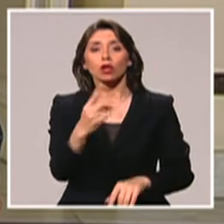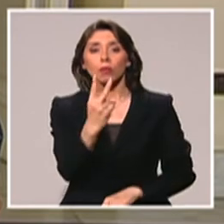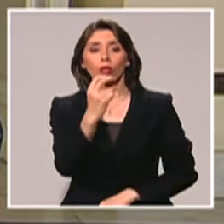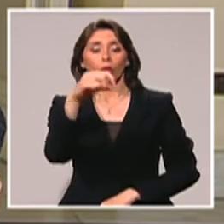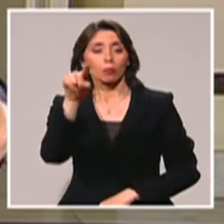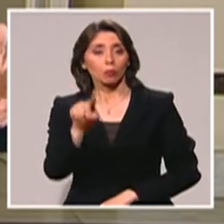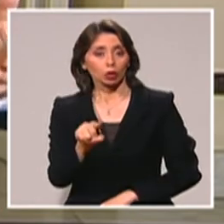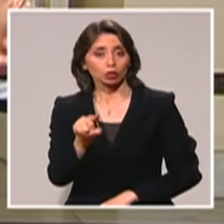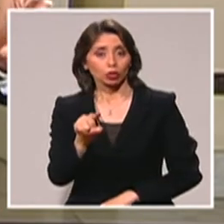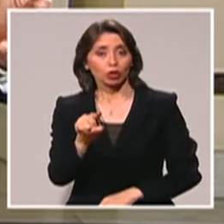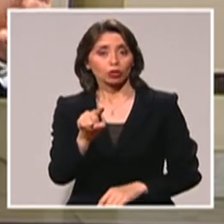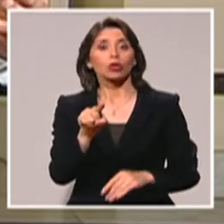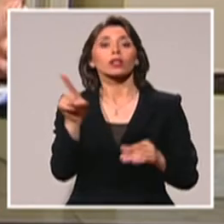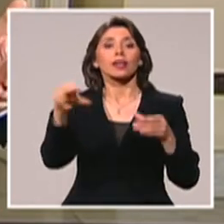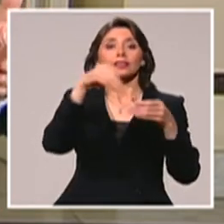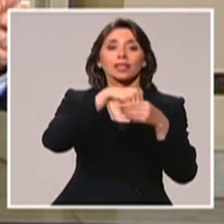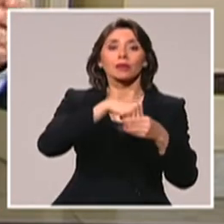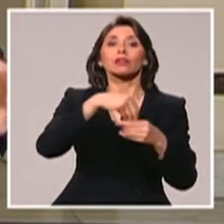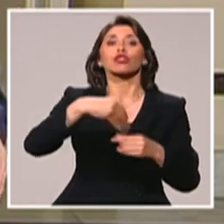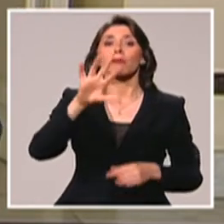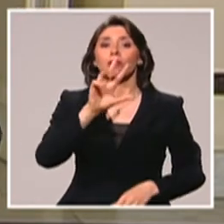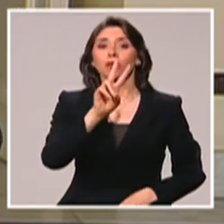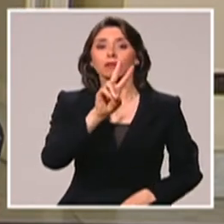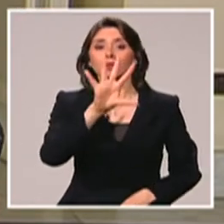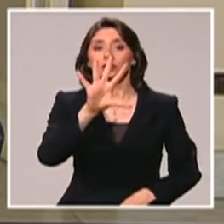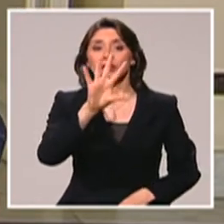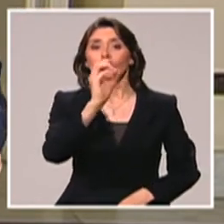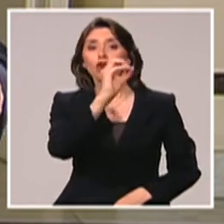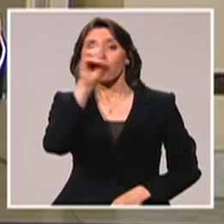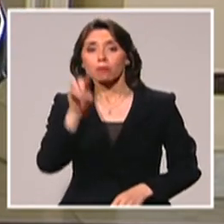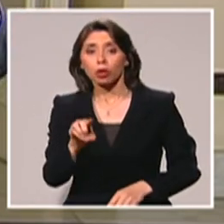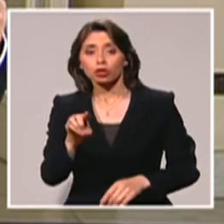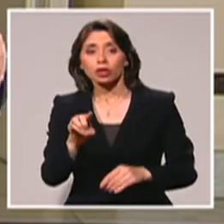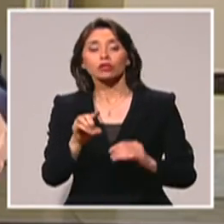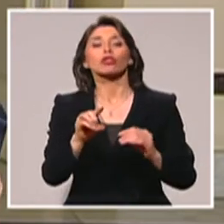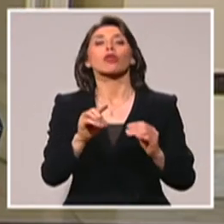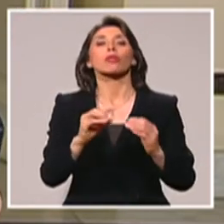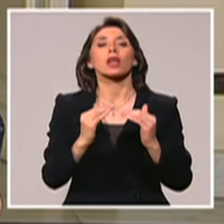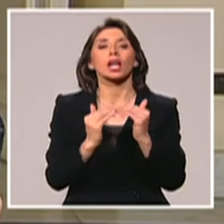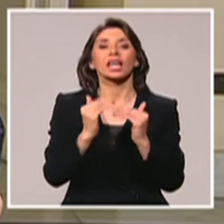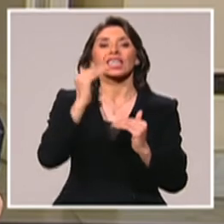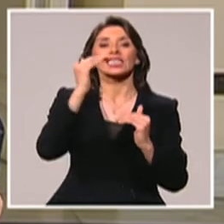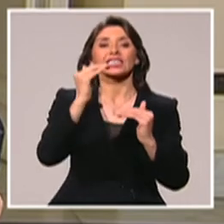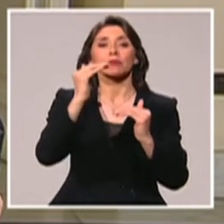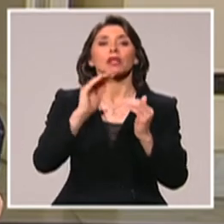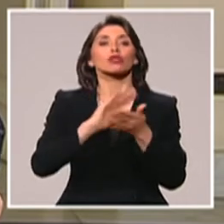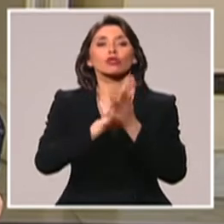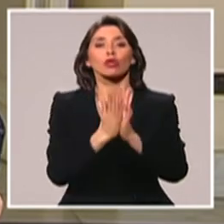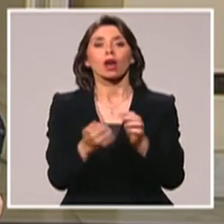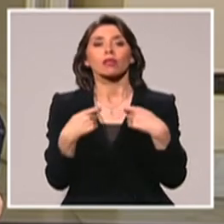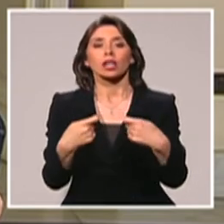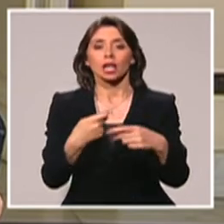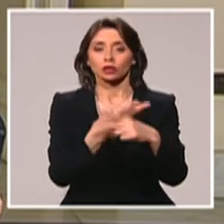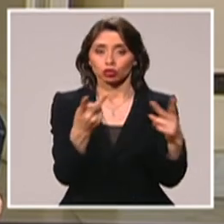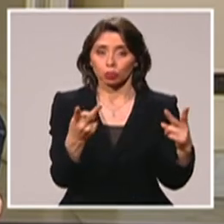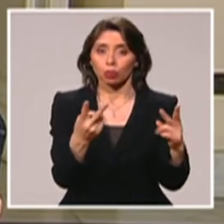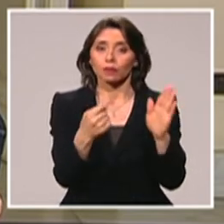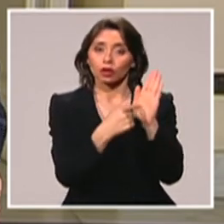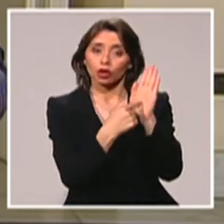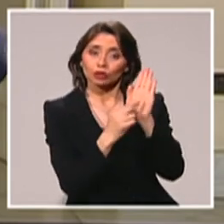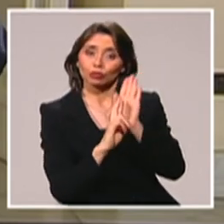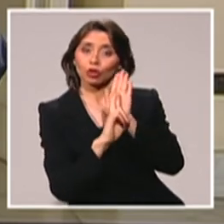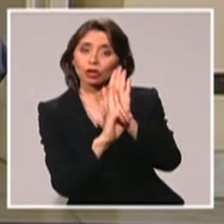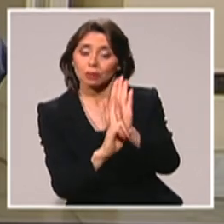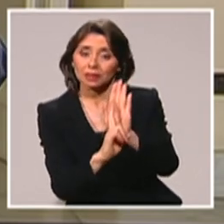y absorbe más del 25 por ciento del crecimiento total del gasto público y representa el